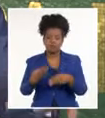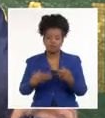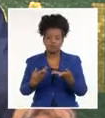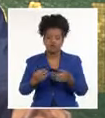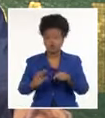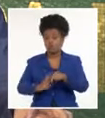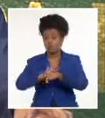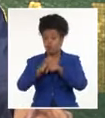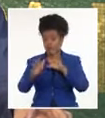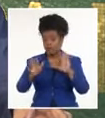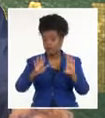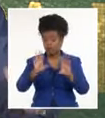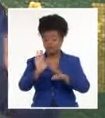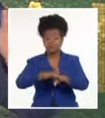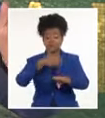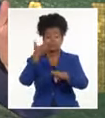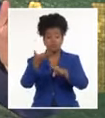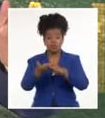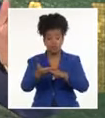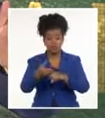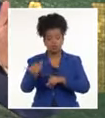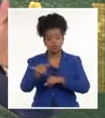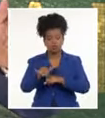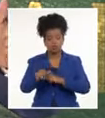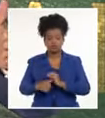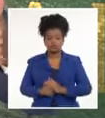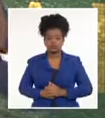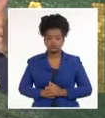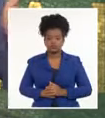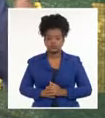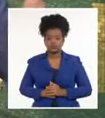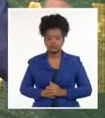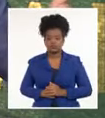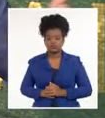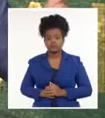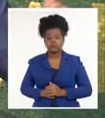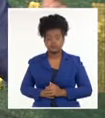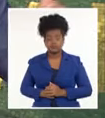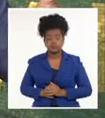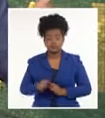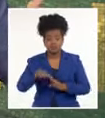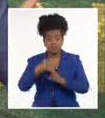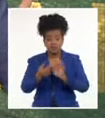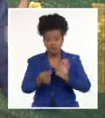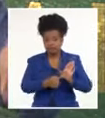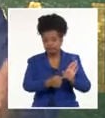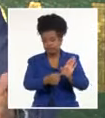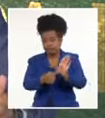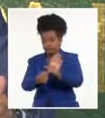de la pospandemia. Se propondrá un plan de trabajo pospandemia